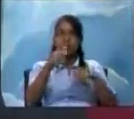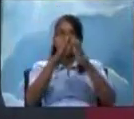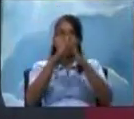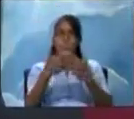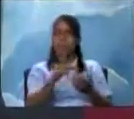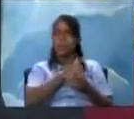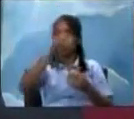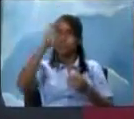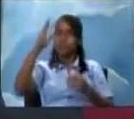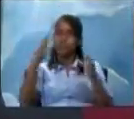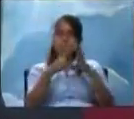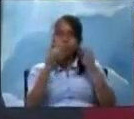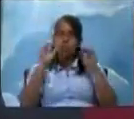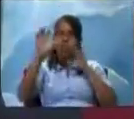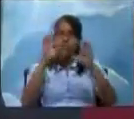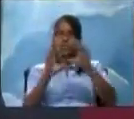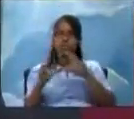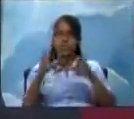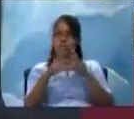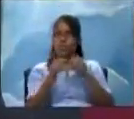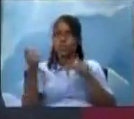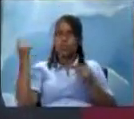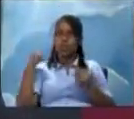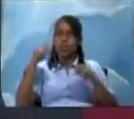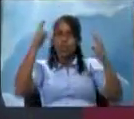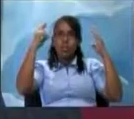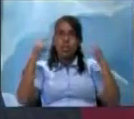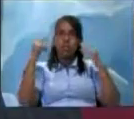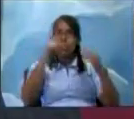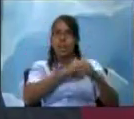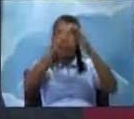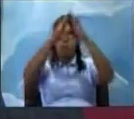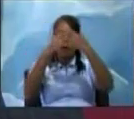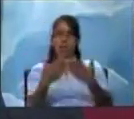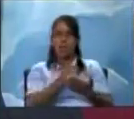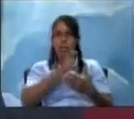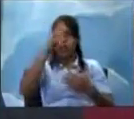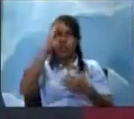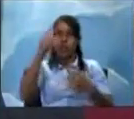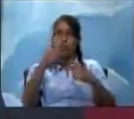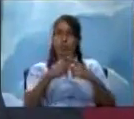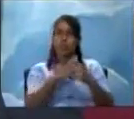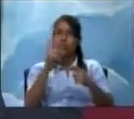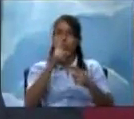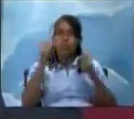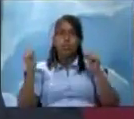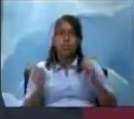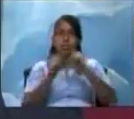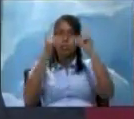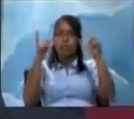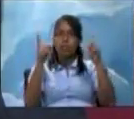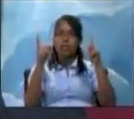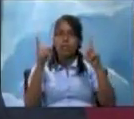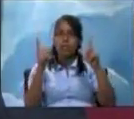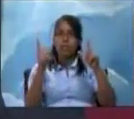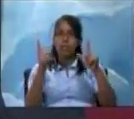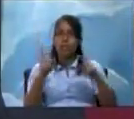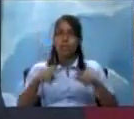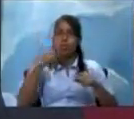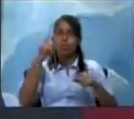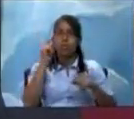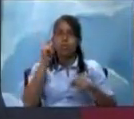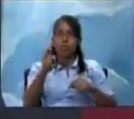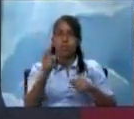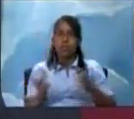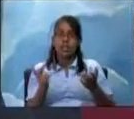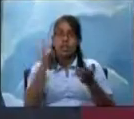esta palabra de Dios a todas las naciones, todos tendrán conocimiento de la palabra de Dios. Entonces no se sorprenda, madrecita,